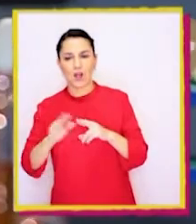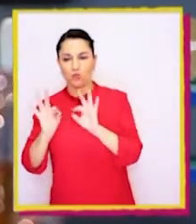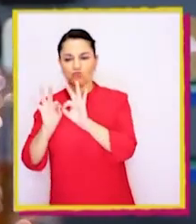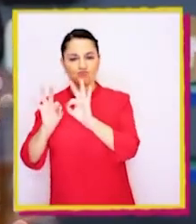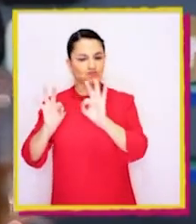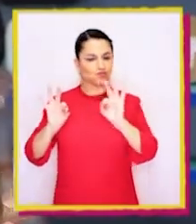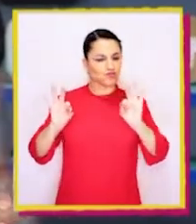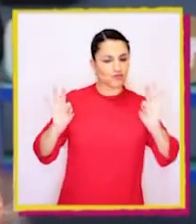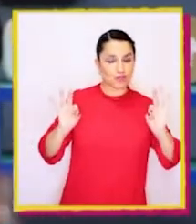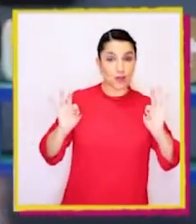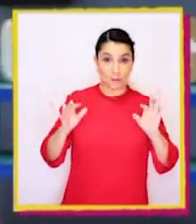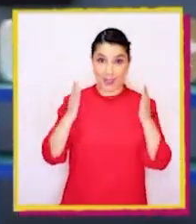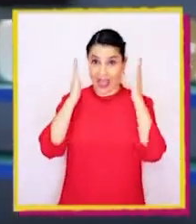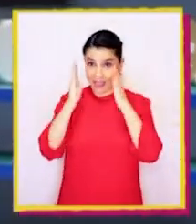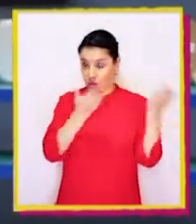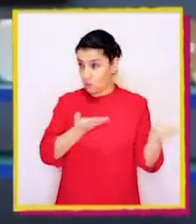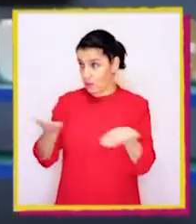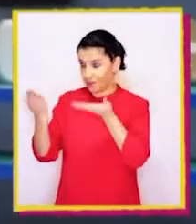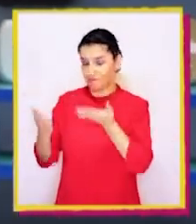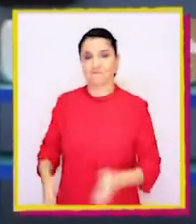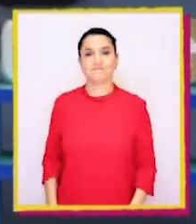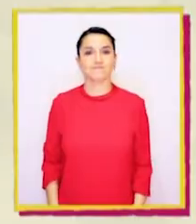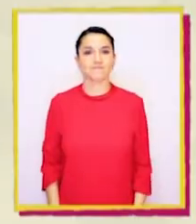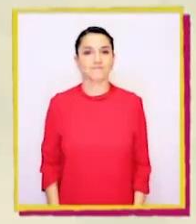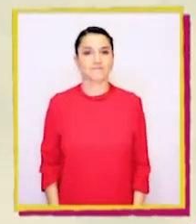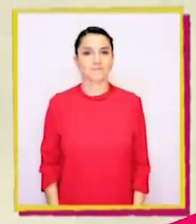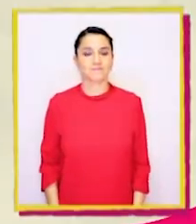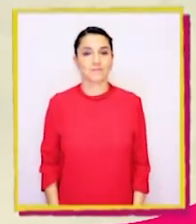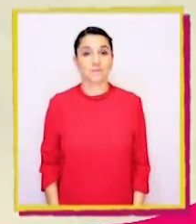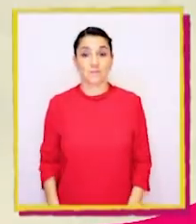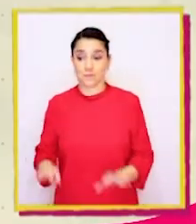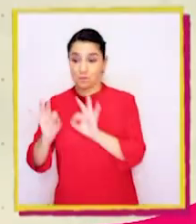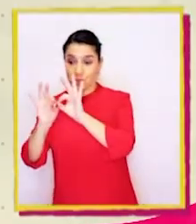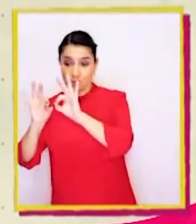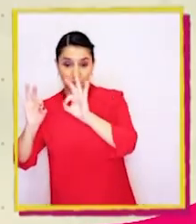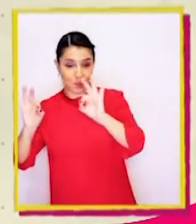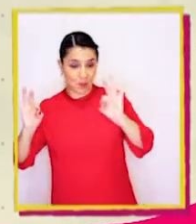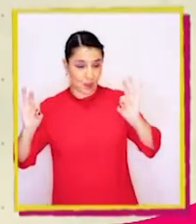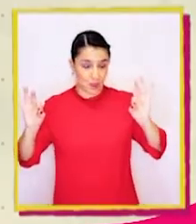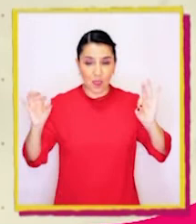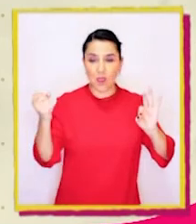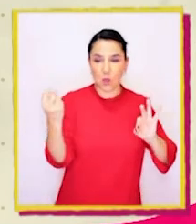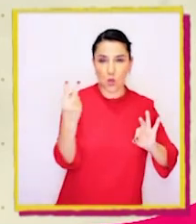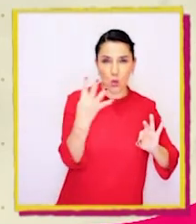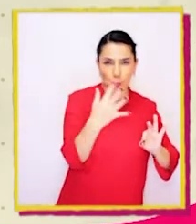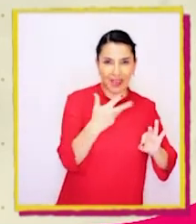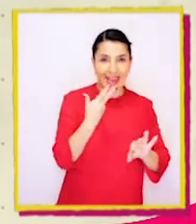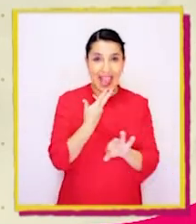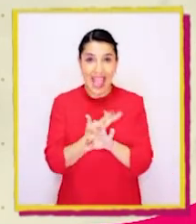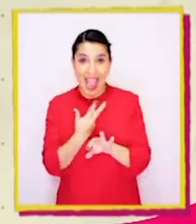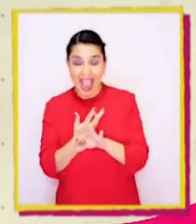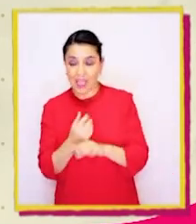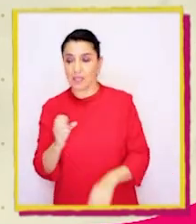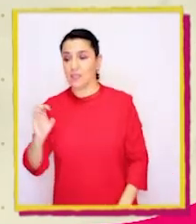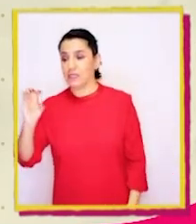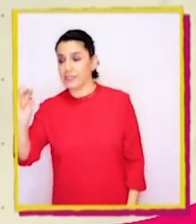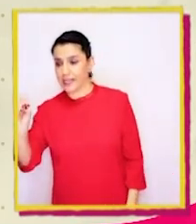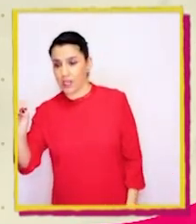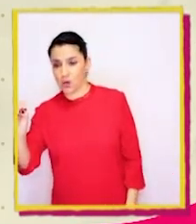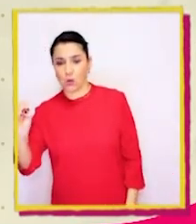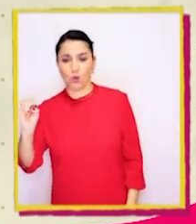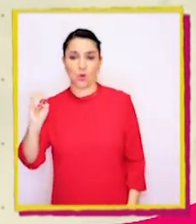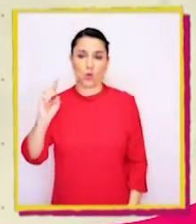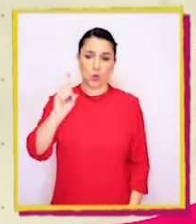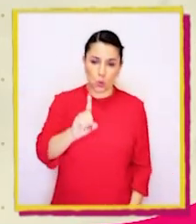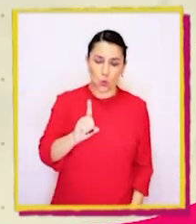recta numérica? ¡Atentos! ¡Mira tu pantalla! En la recta numérica puedes ver la región del 0 al